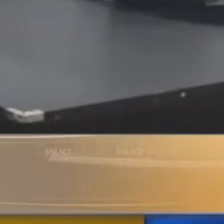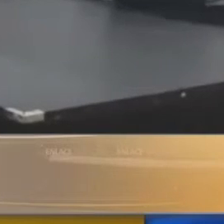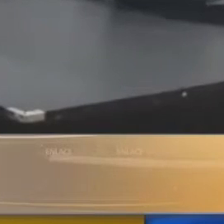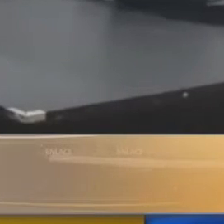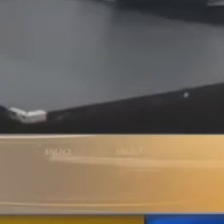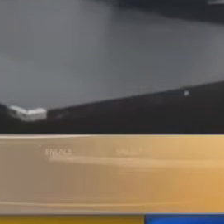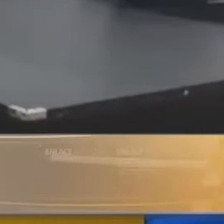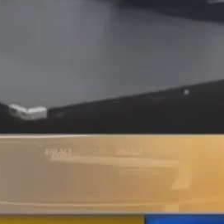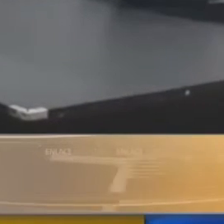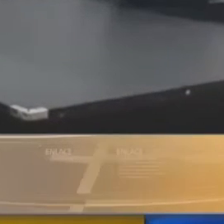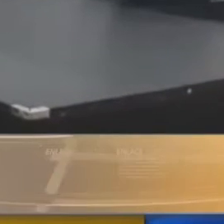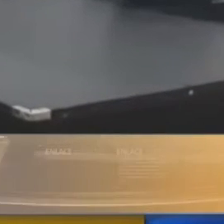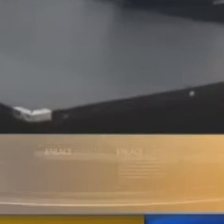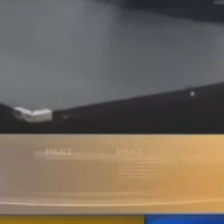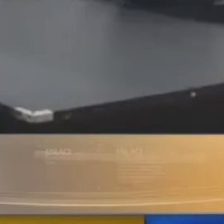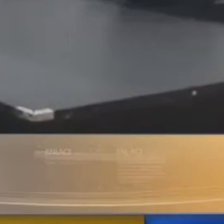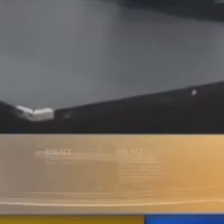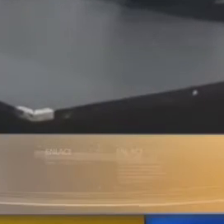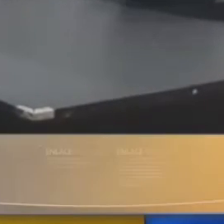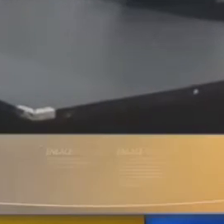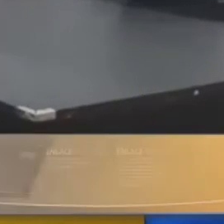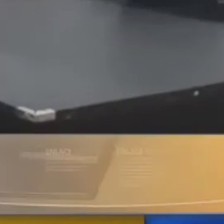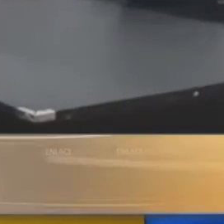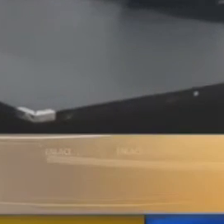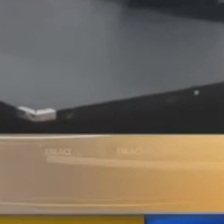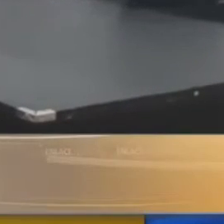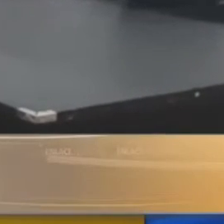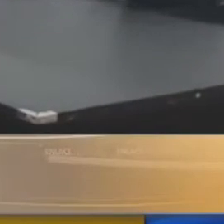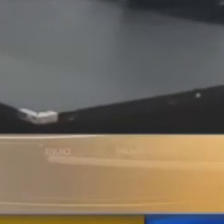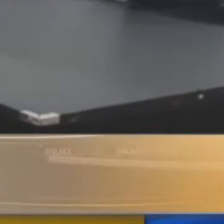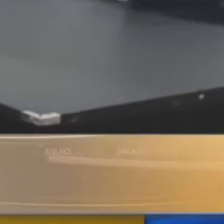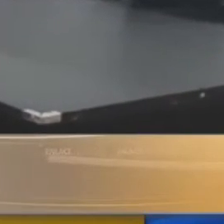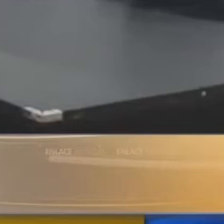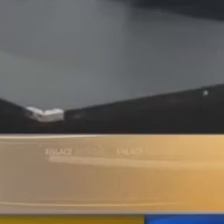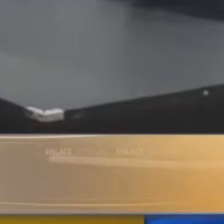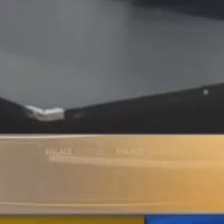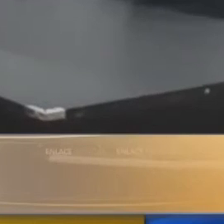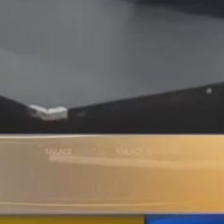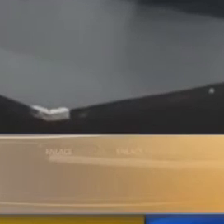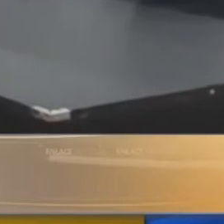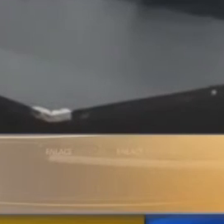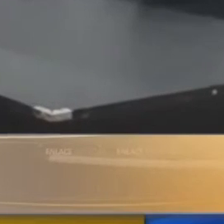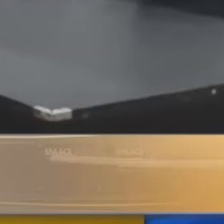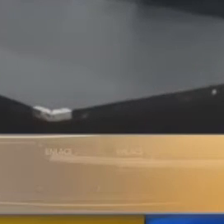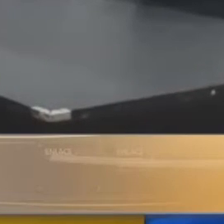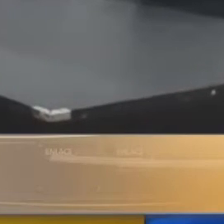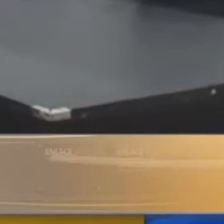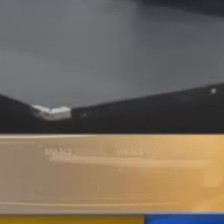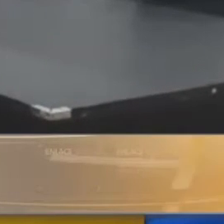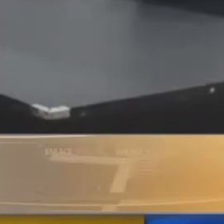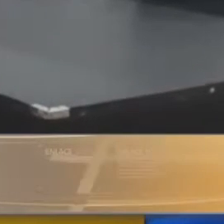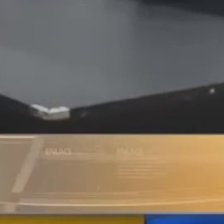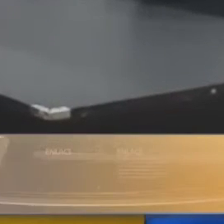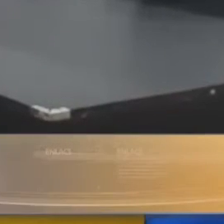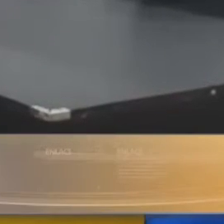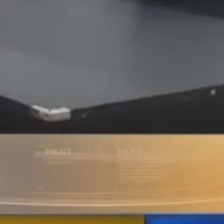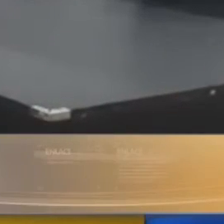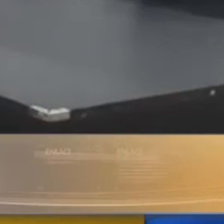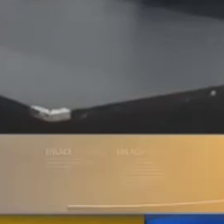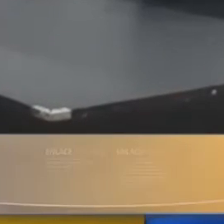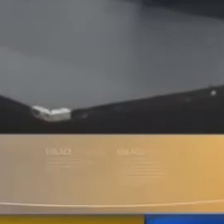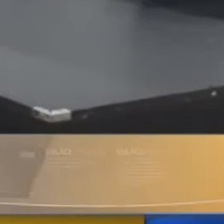quedaron listas las elecciones para lo que será el compromiso de mañana sobre las 3 30 de la tarde aquí en barranquilla en el estadio